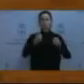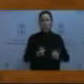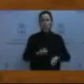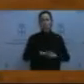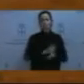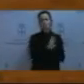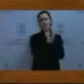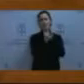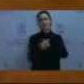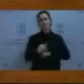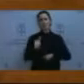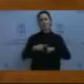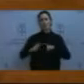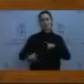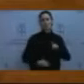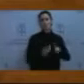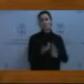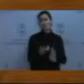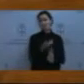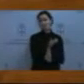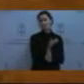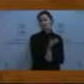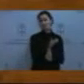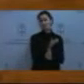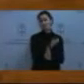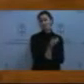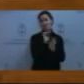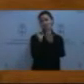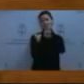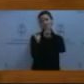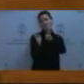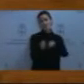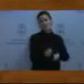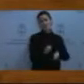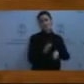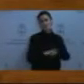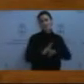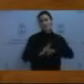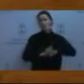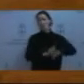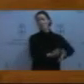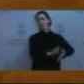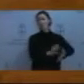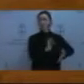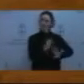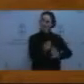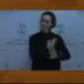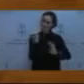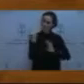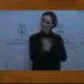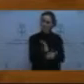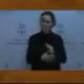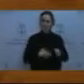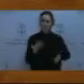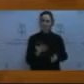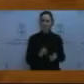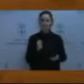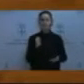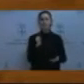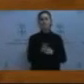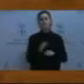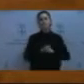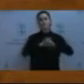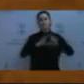cosas antes de que sea tarde y el medio rural quede definitivamente abandonado. Es hora de apostar por un